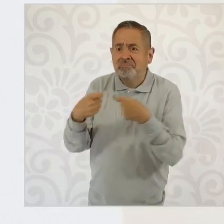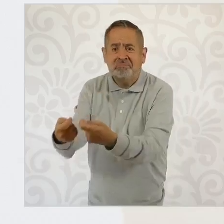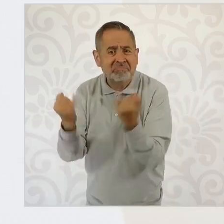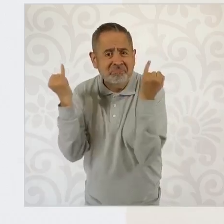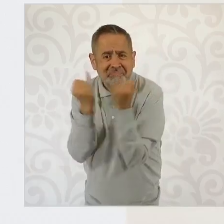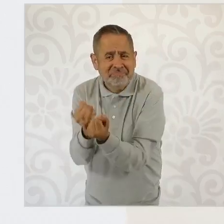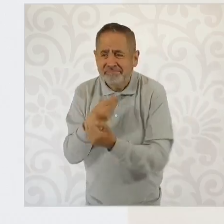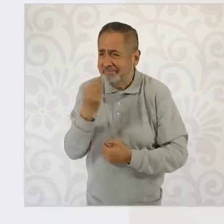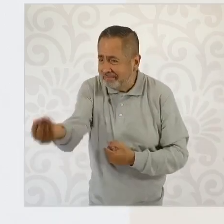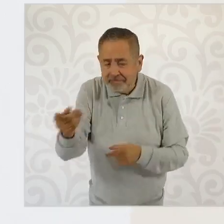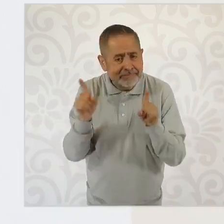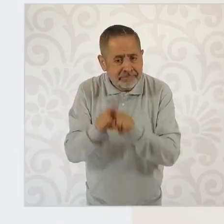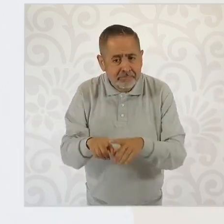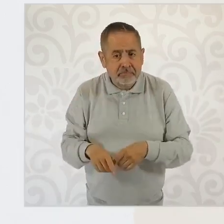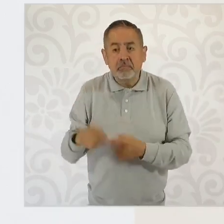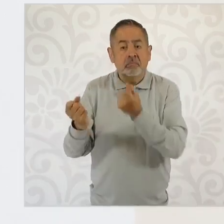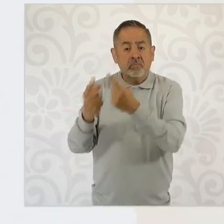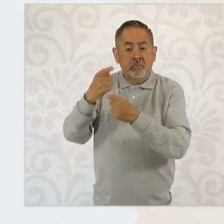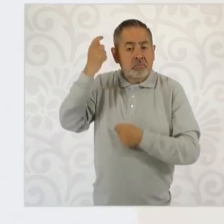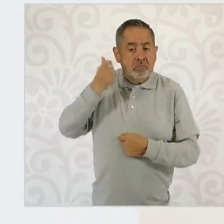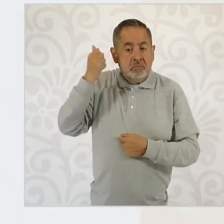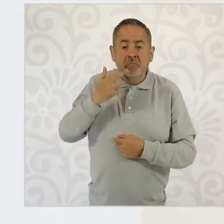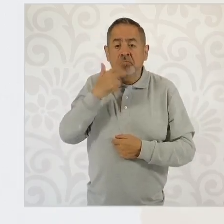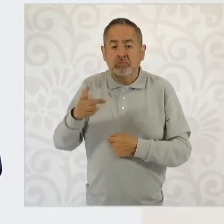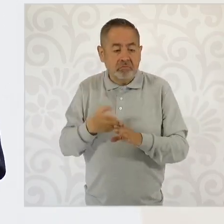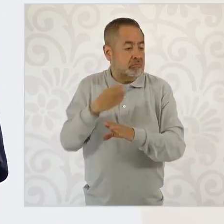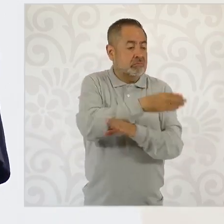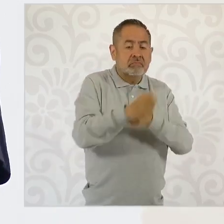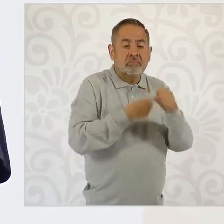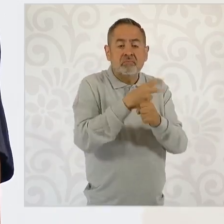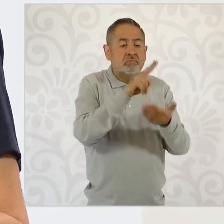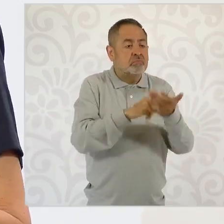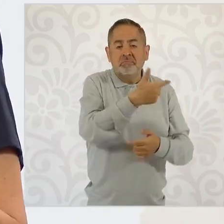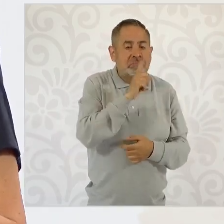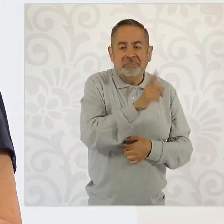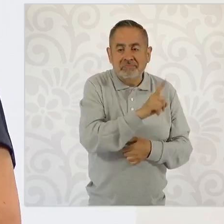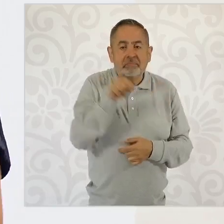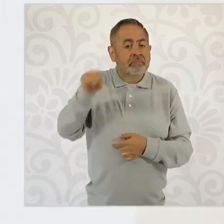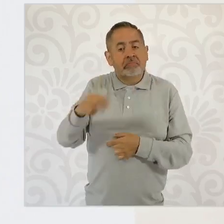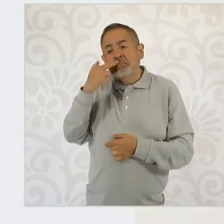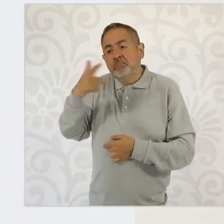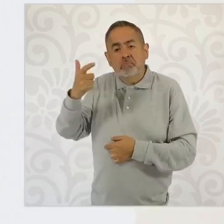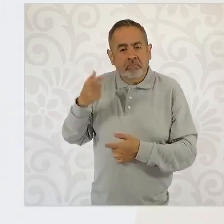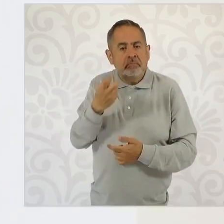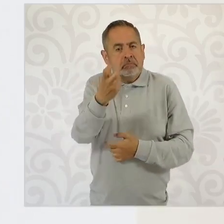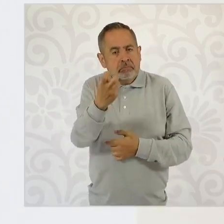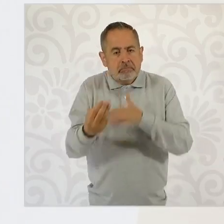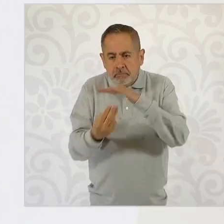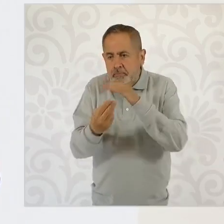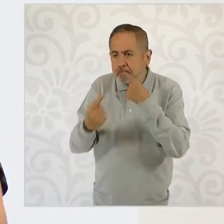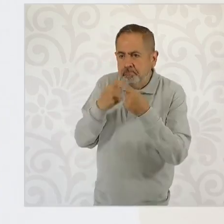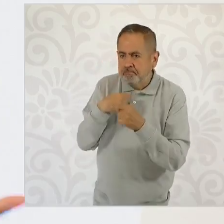Incluso se jubilan mejor algunos de ellos que con la del 2007. Entonces, por eso decimos, es una mesa de trabajo en donde